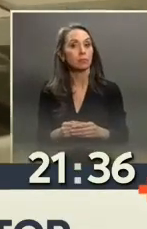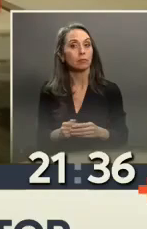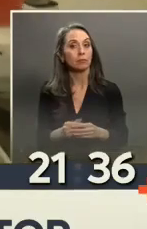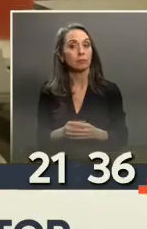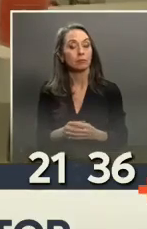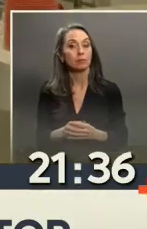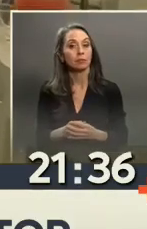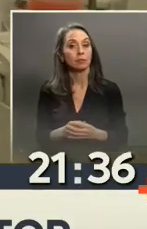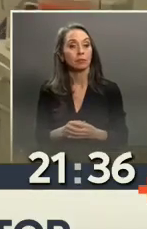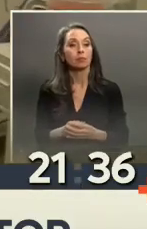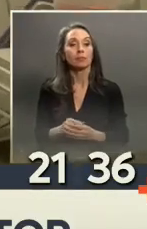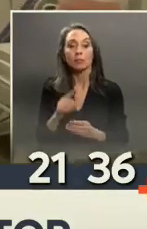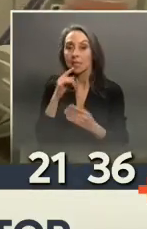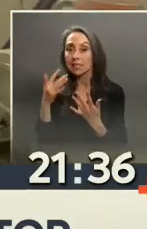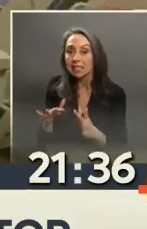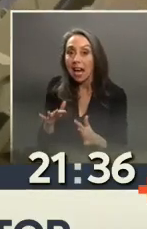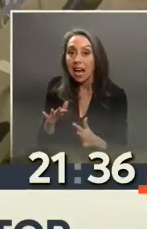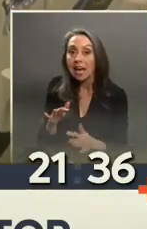mira por el plástico